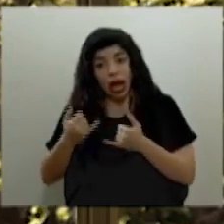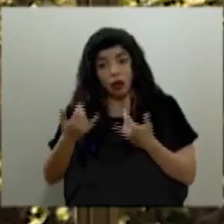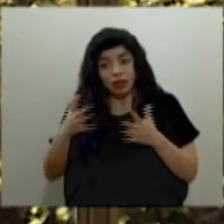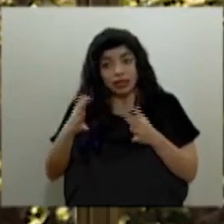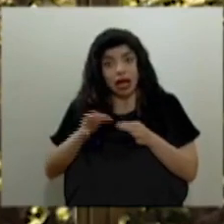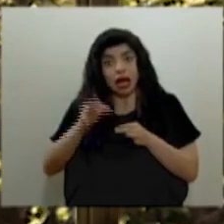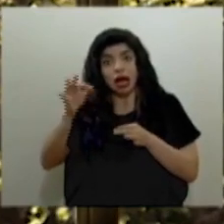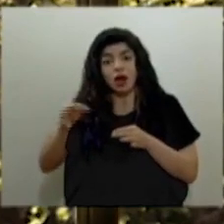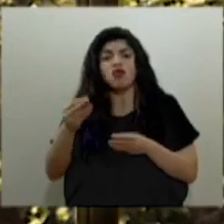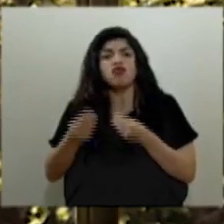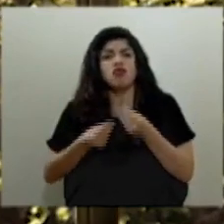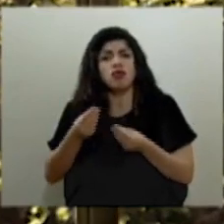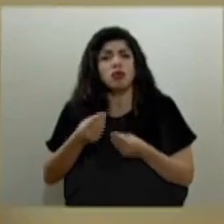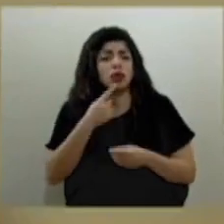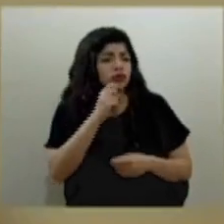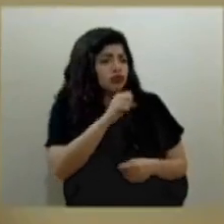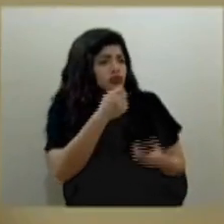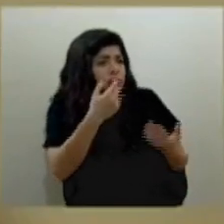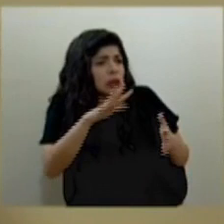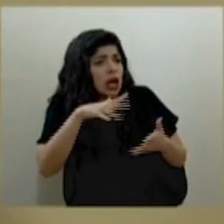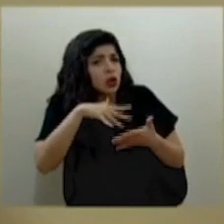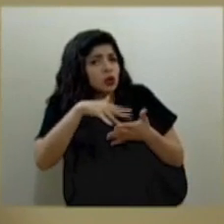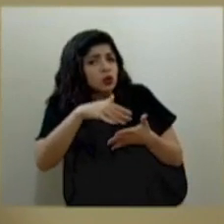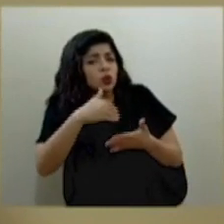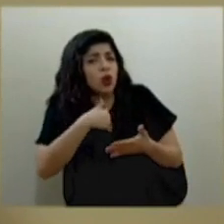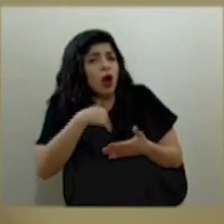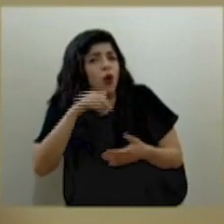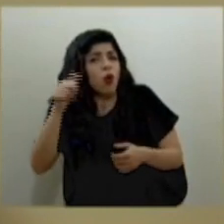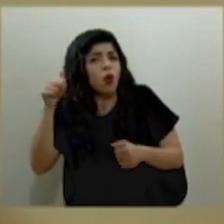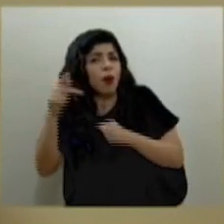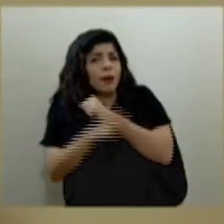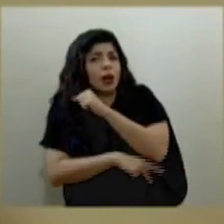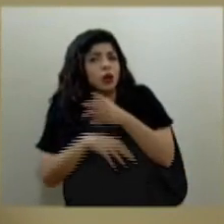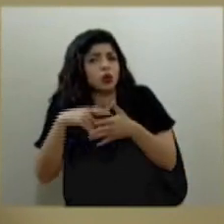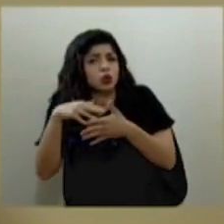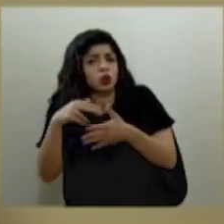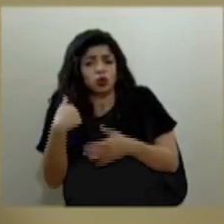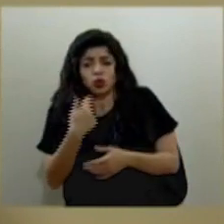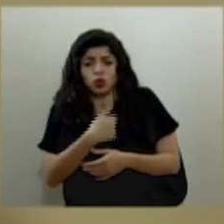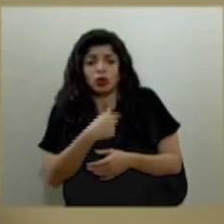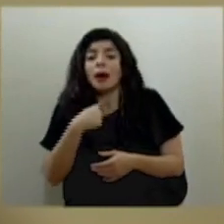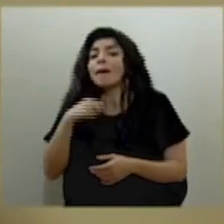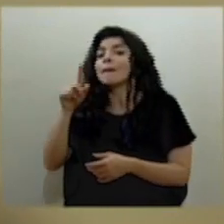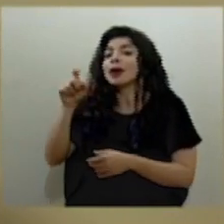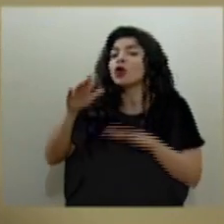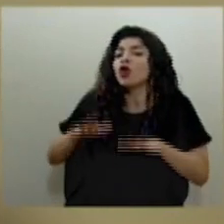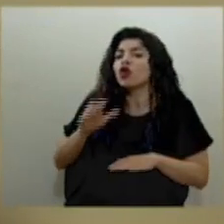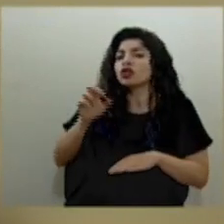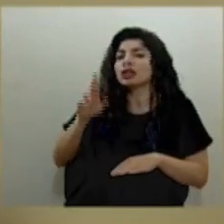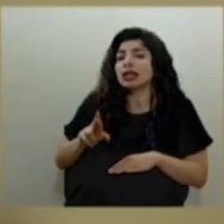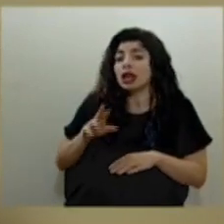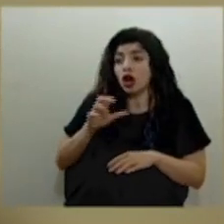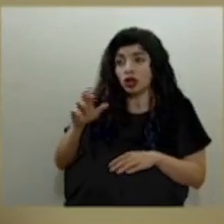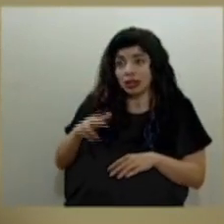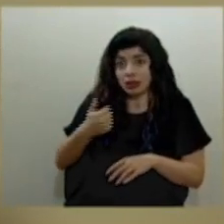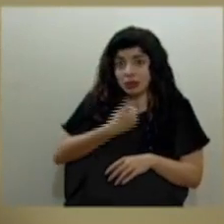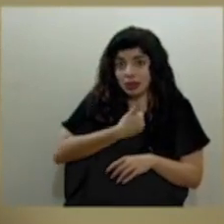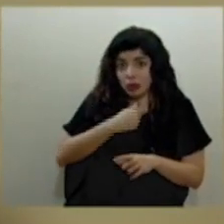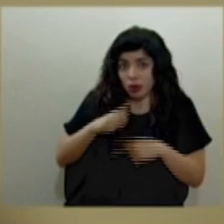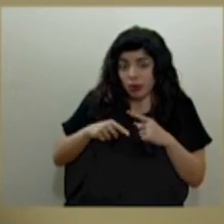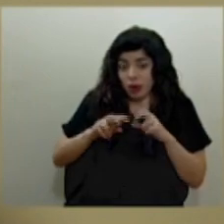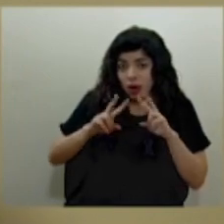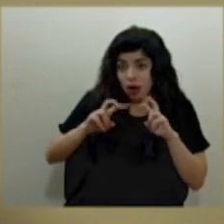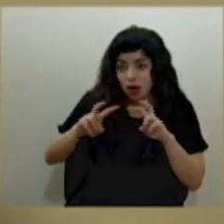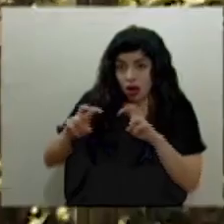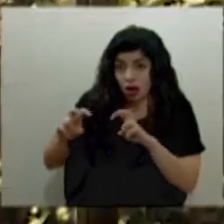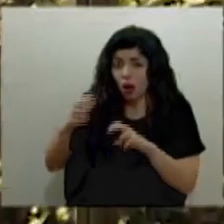las dosis? Sí, es que ya hay estudios que han hecho seguimiento de esto en otros países. O sea, nosotros igual... Le pregunto por el caso Tico. Costa Rica no lo va a hacer. No estamos, ¿por